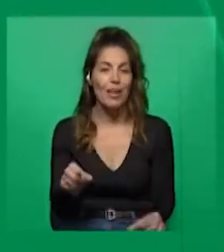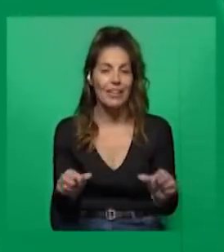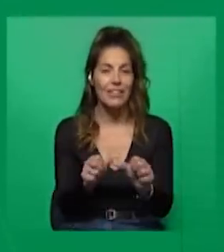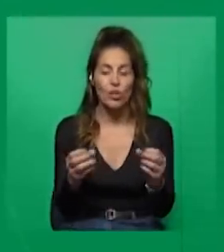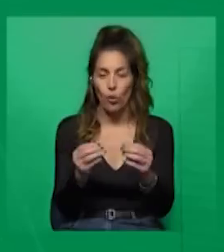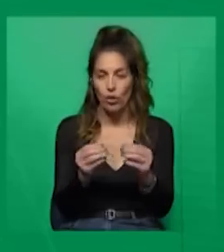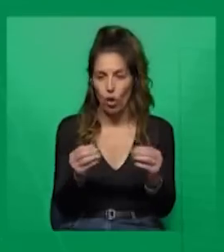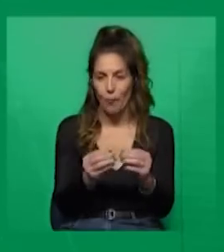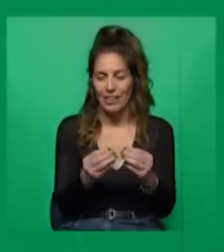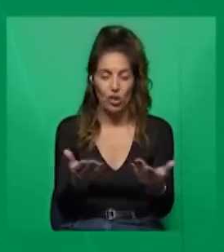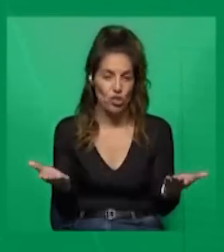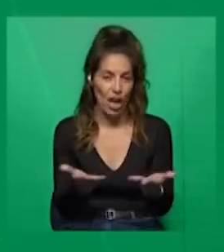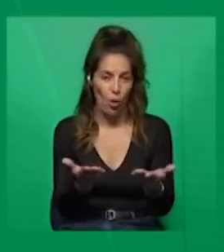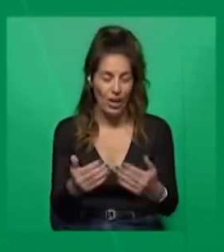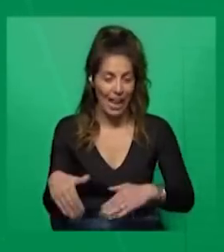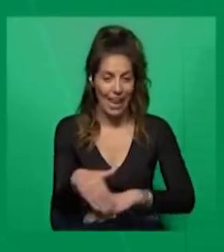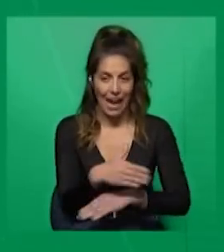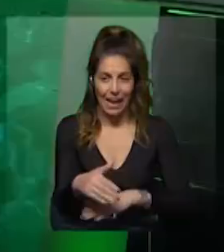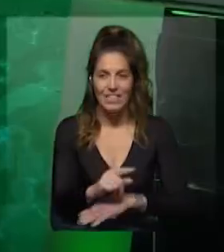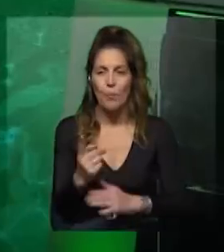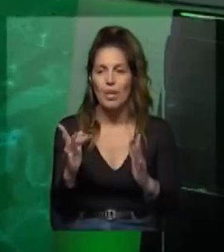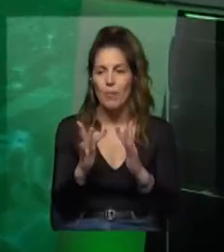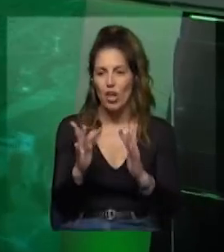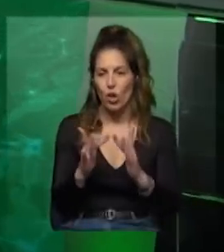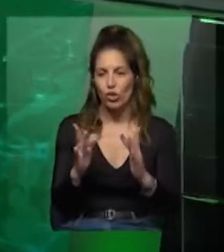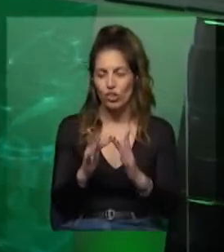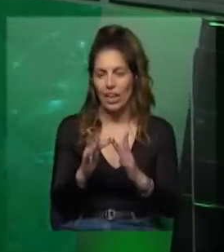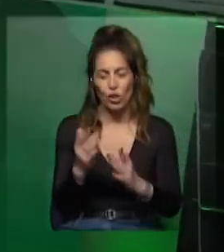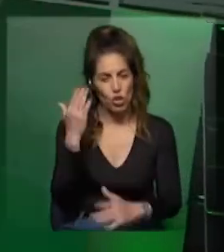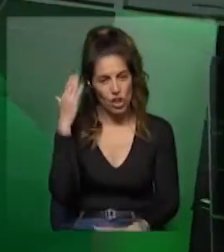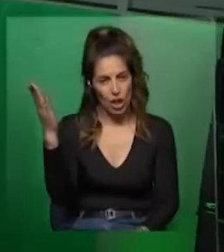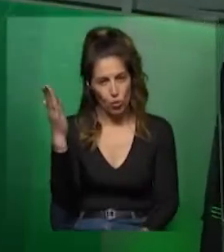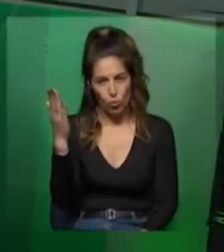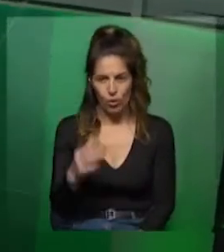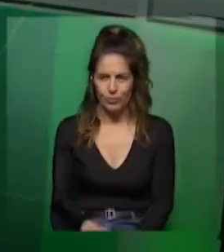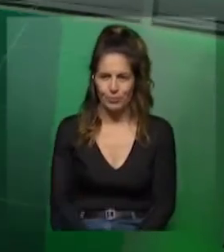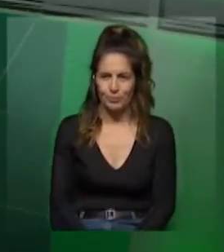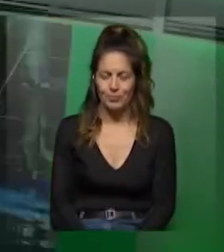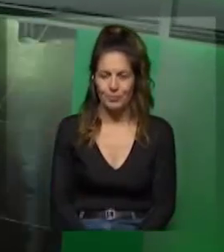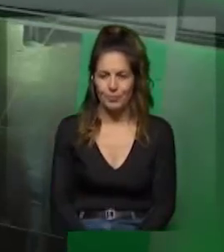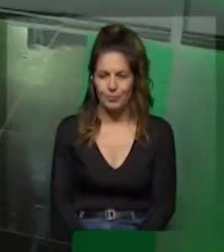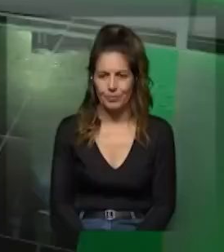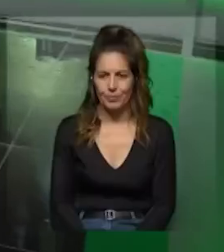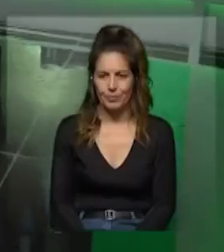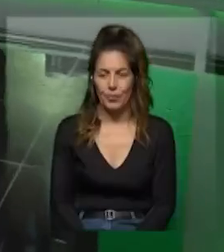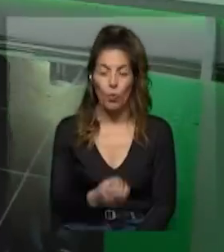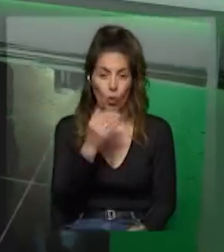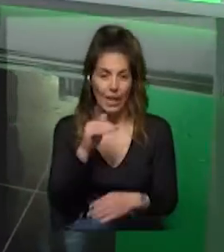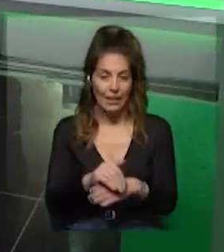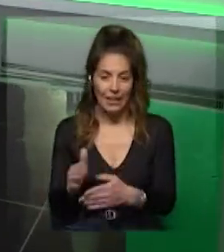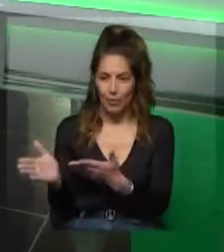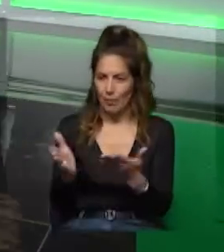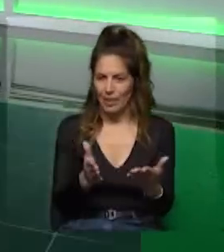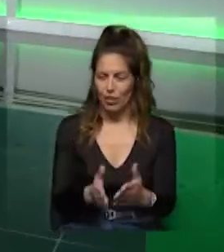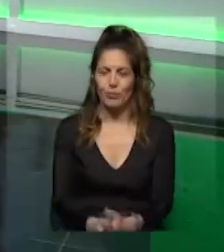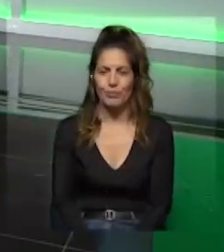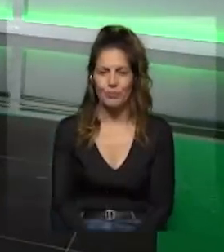nuestros compañeros a esta hora en la calle primer contacto ya saludo al Señor Martín Duarte Martín Qué tal Buenas tardes